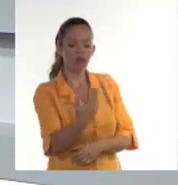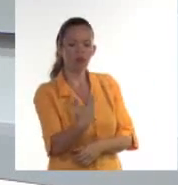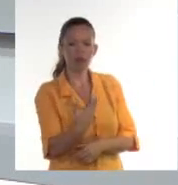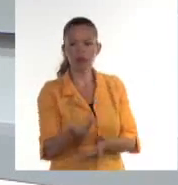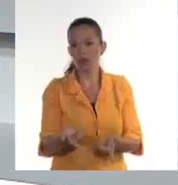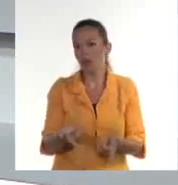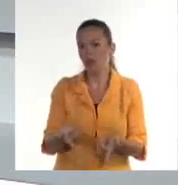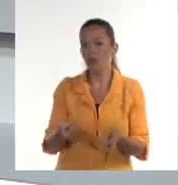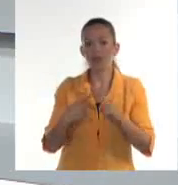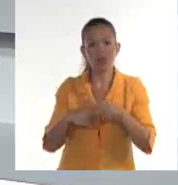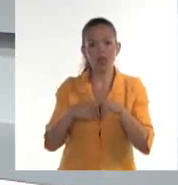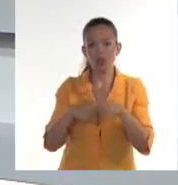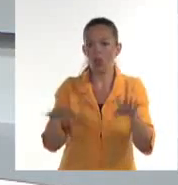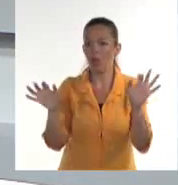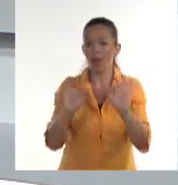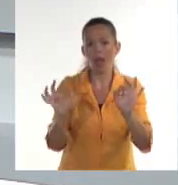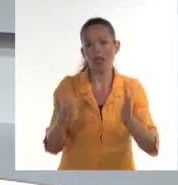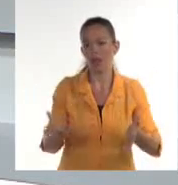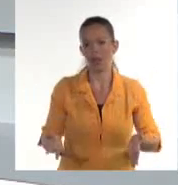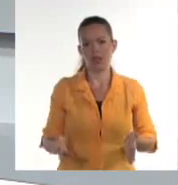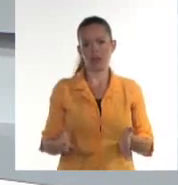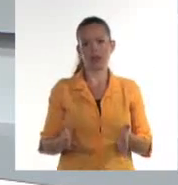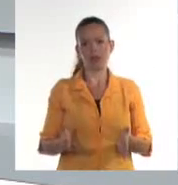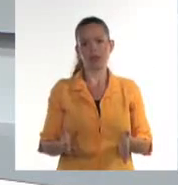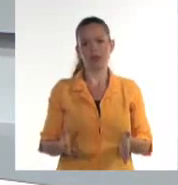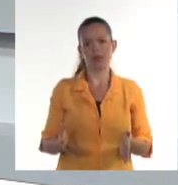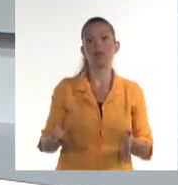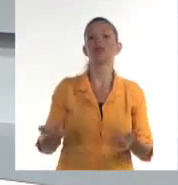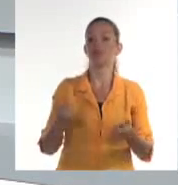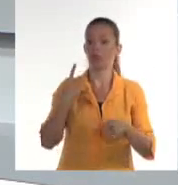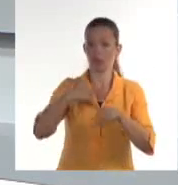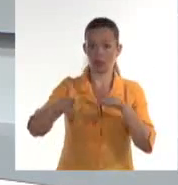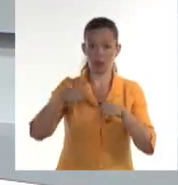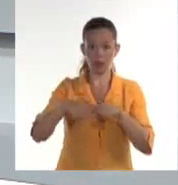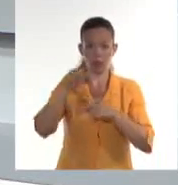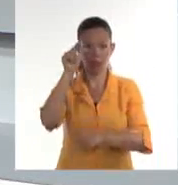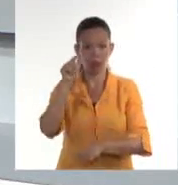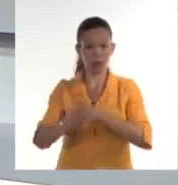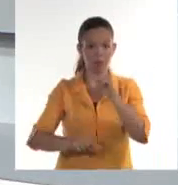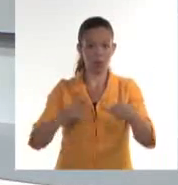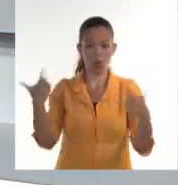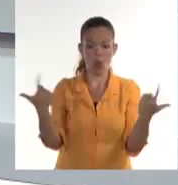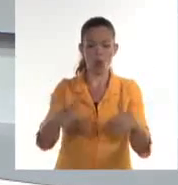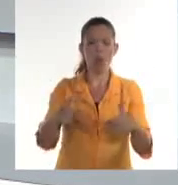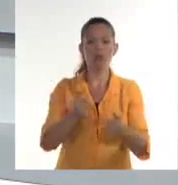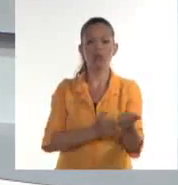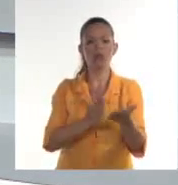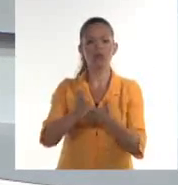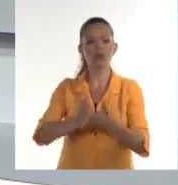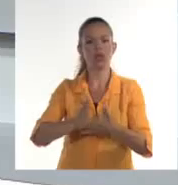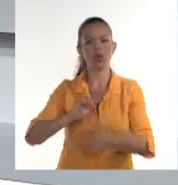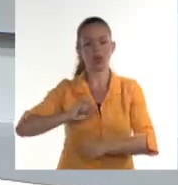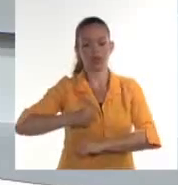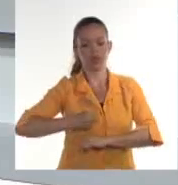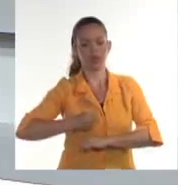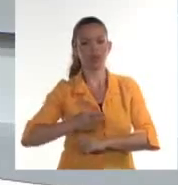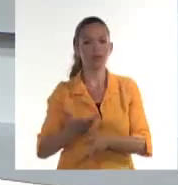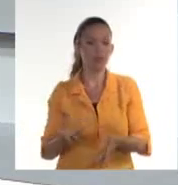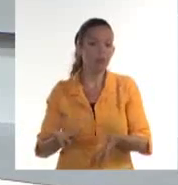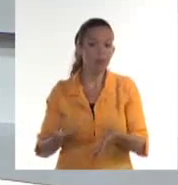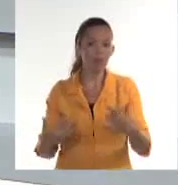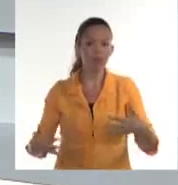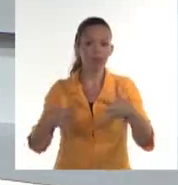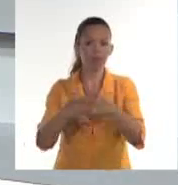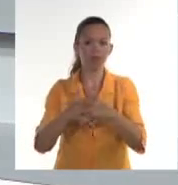allí. Los ya apertrechados criminales siguen dominando el escenario, sin interés político dicen, pero incidiendo en política, y con